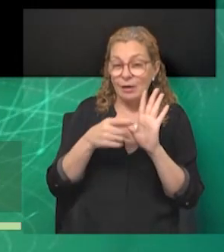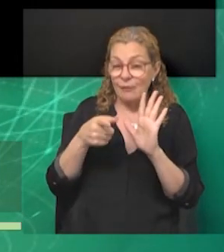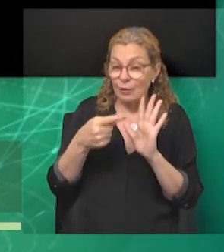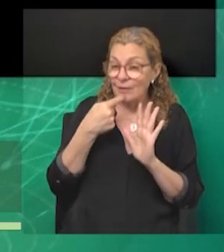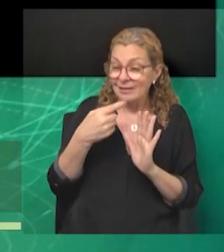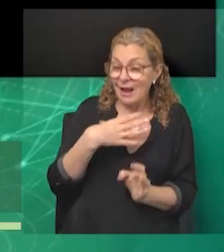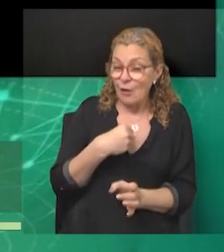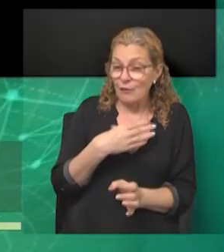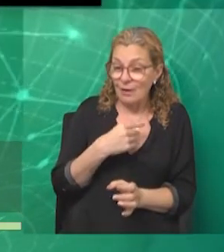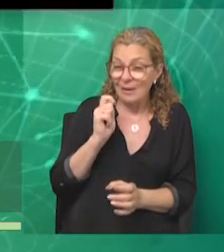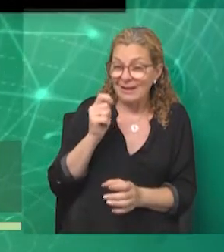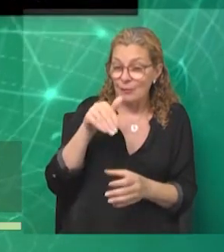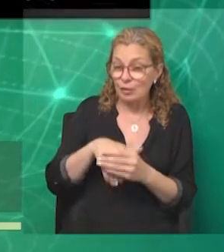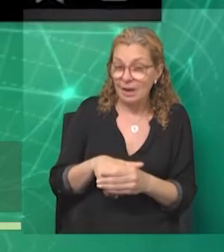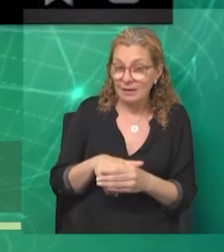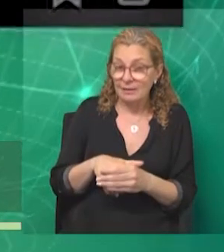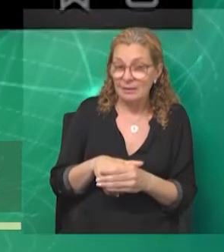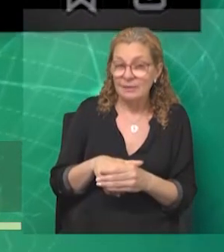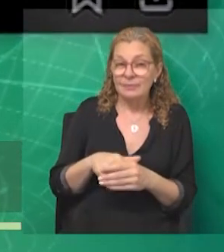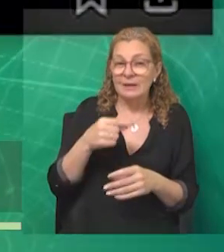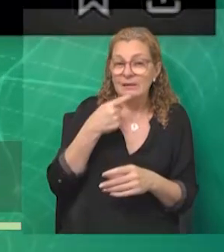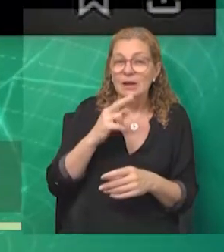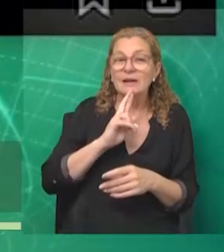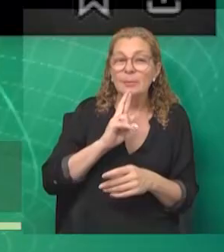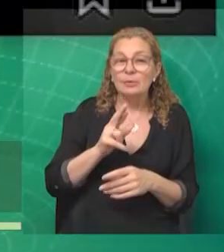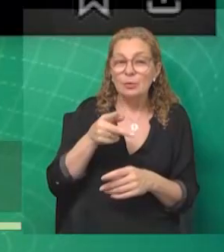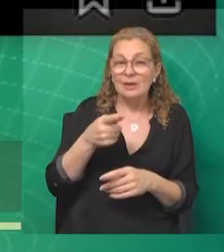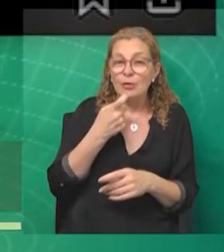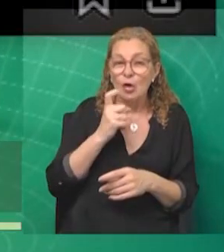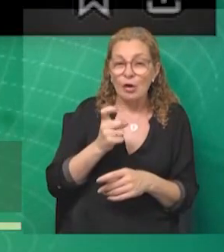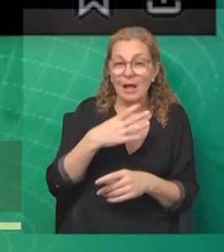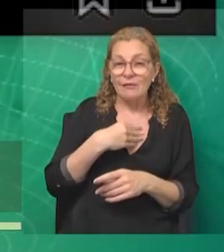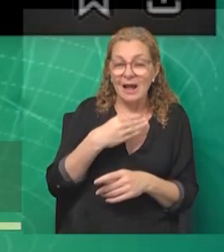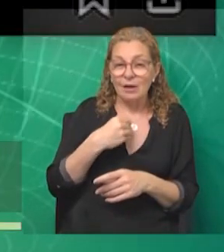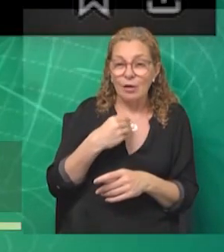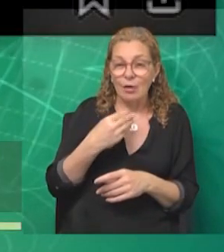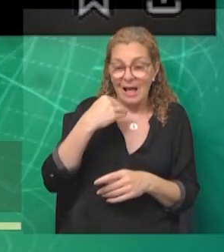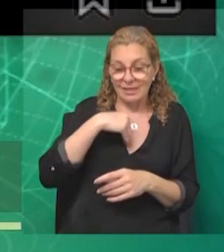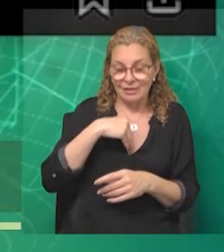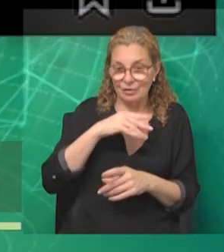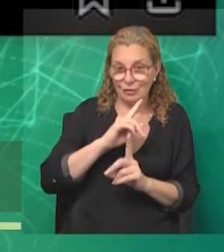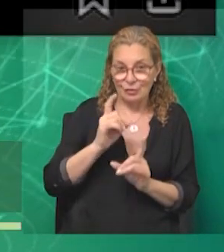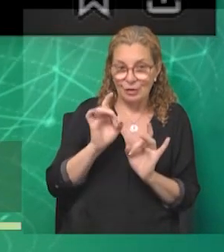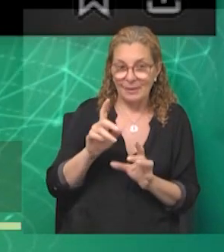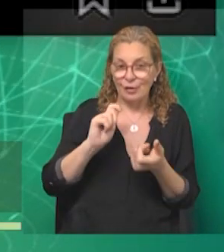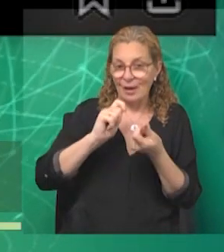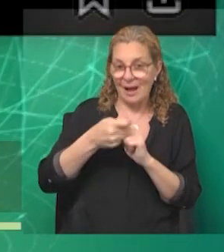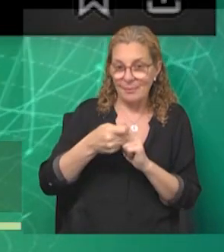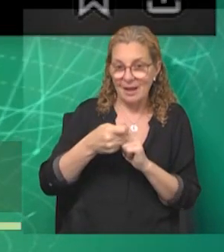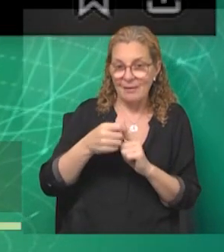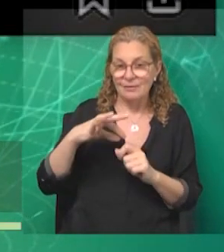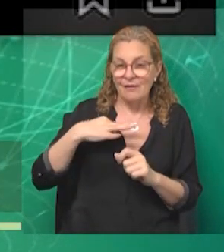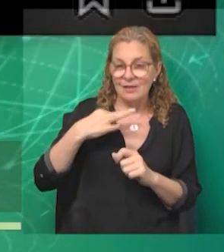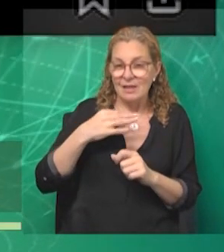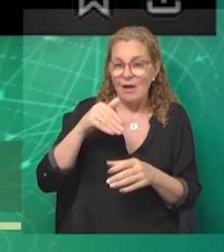decir a los blancos A quién votar ante esto radicon contestó usted es colorada blanco se es por convicciones que no se cambian defenderemos